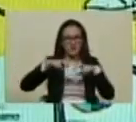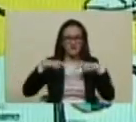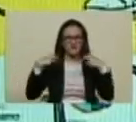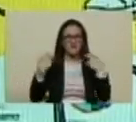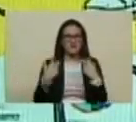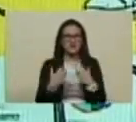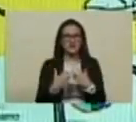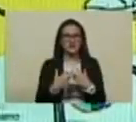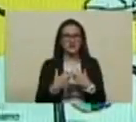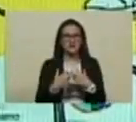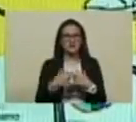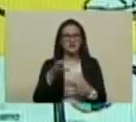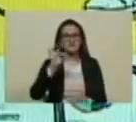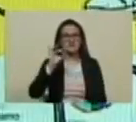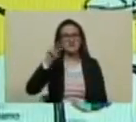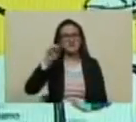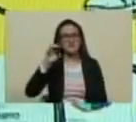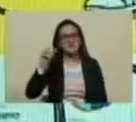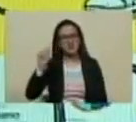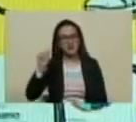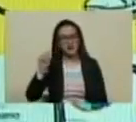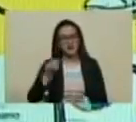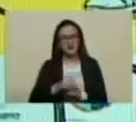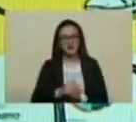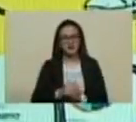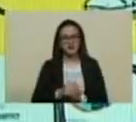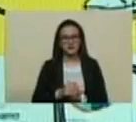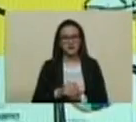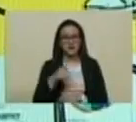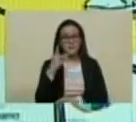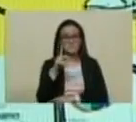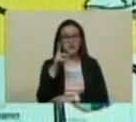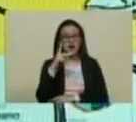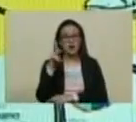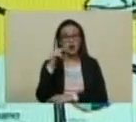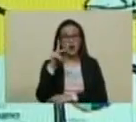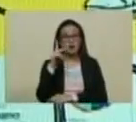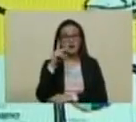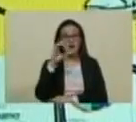unos compadres que se la pasaban zapateando, parroquia Carayaca,